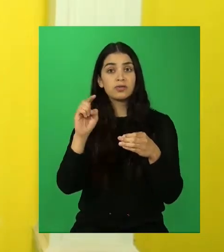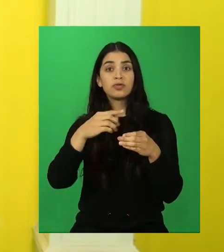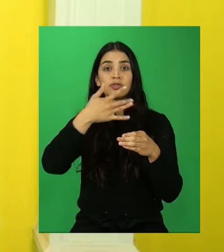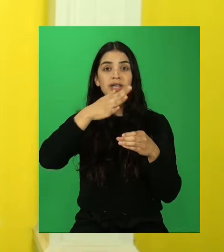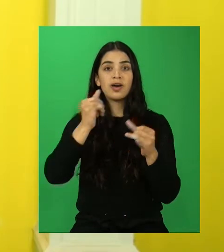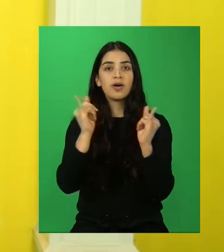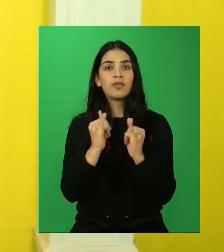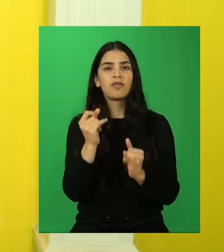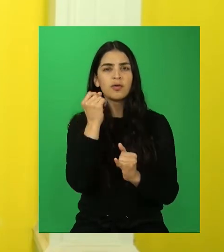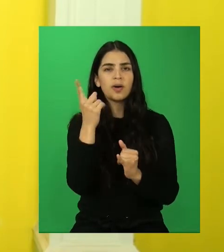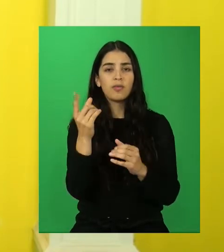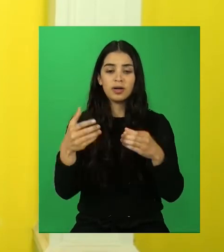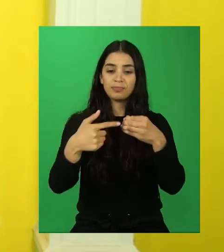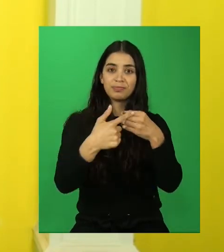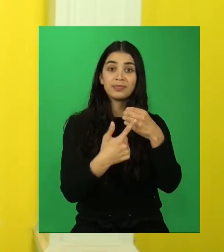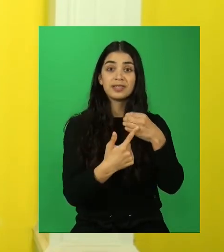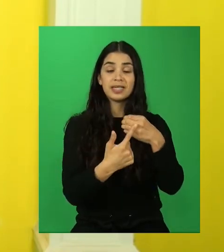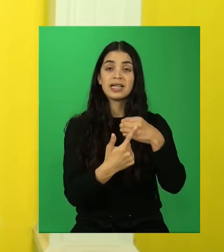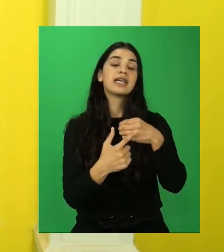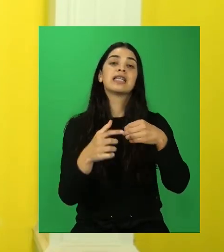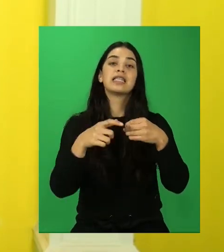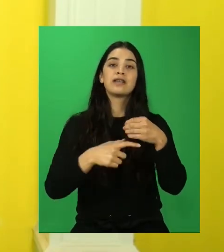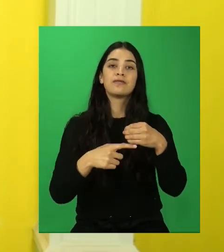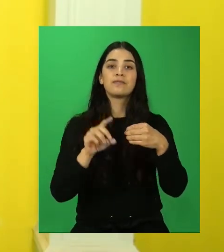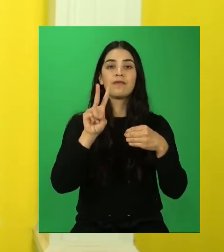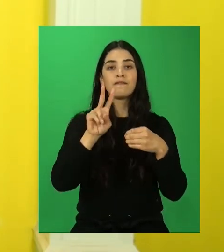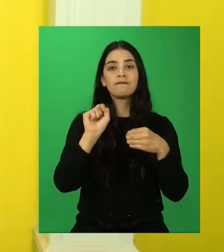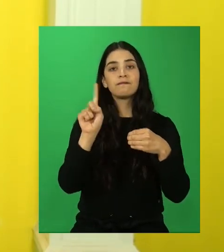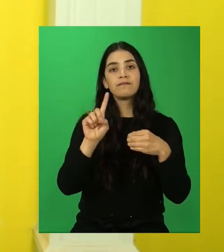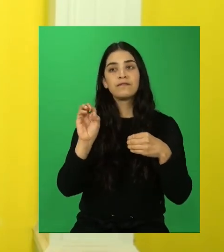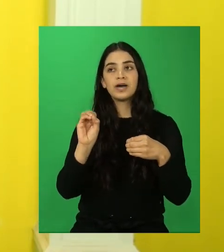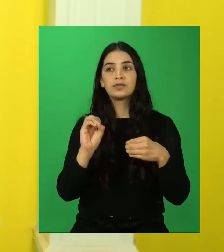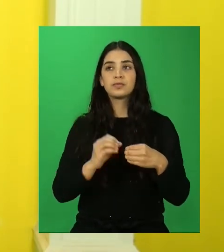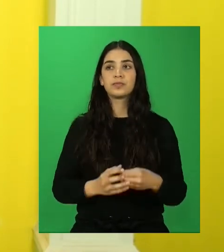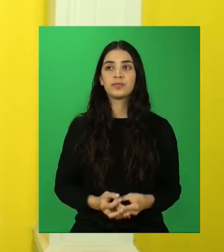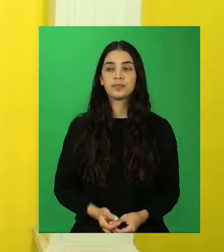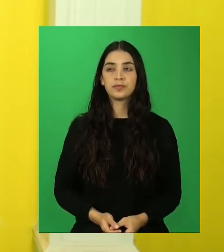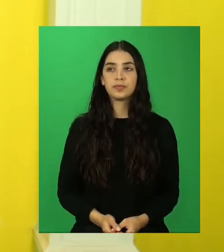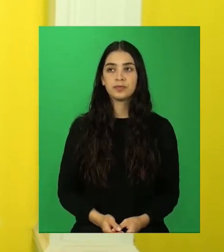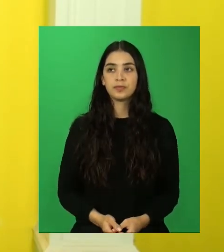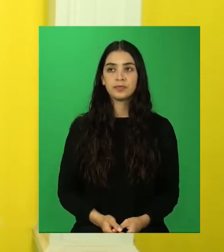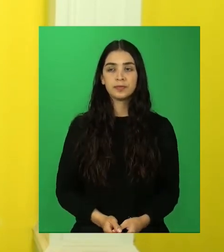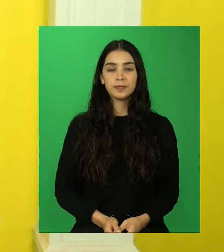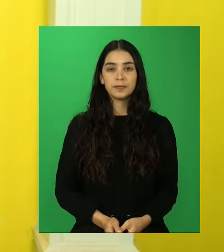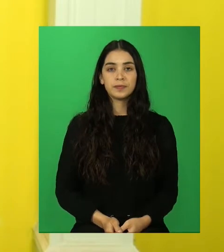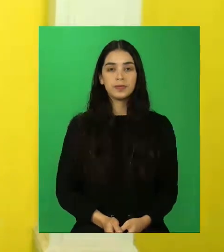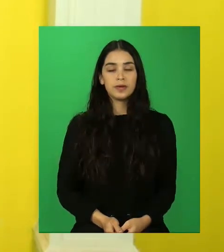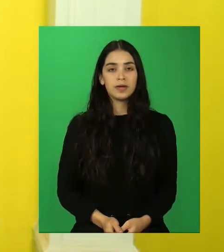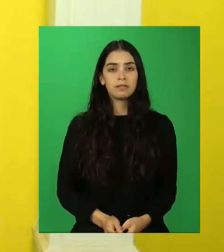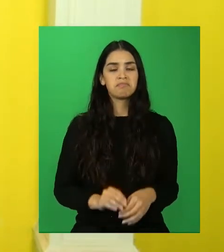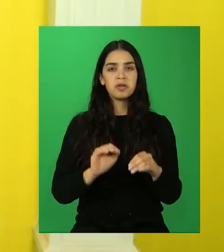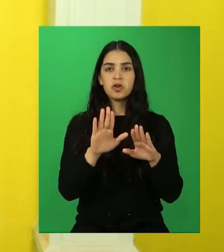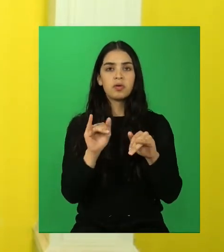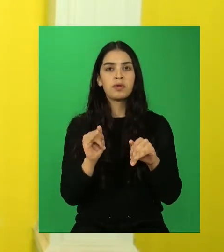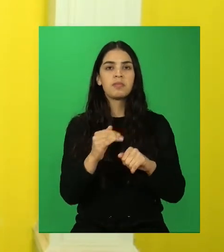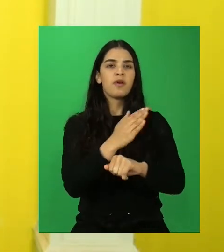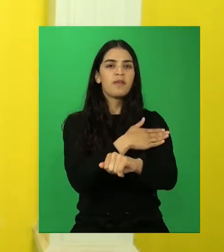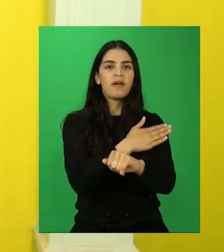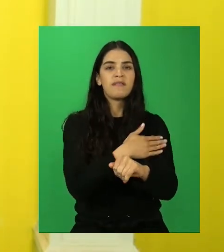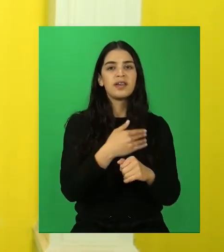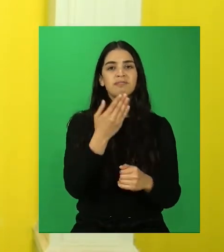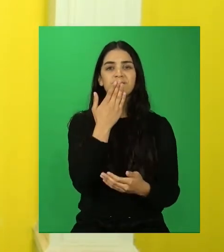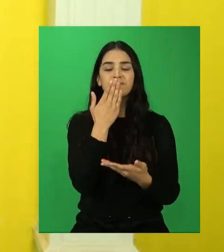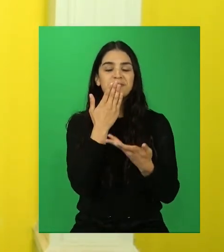me sirvo un vaso de agua o un vaso de jugo, un vaso de bebida, y estas se